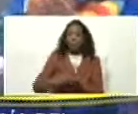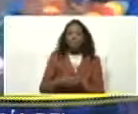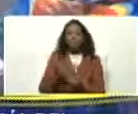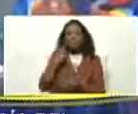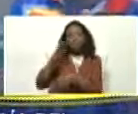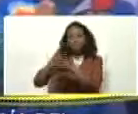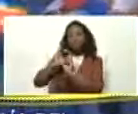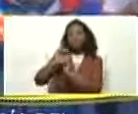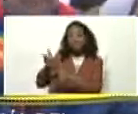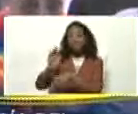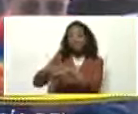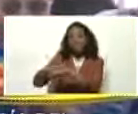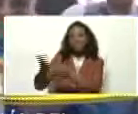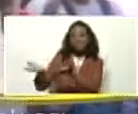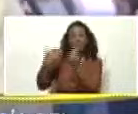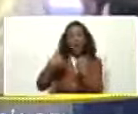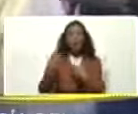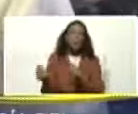caba